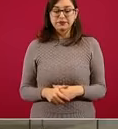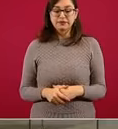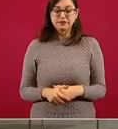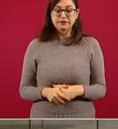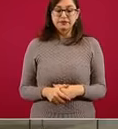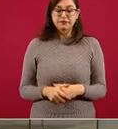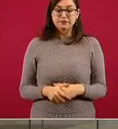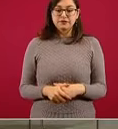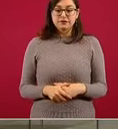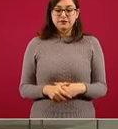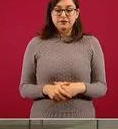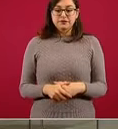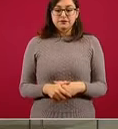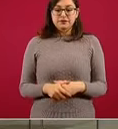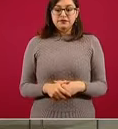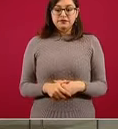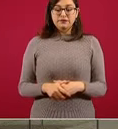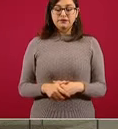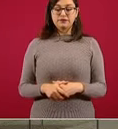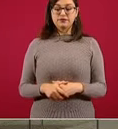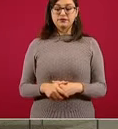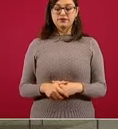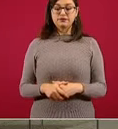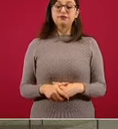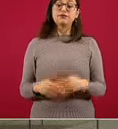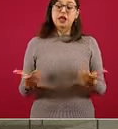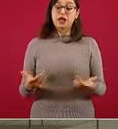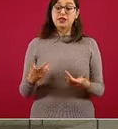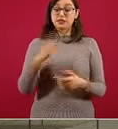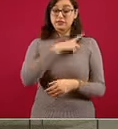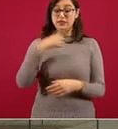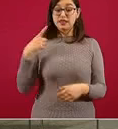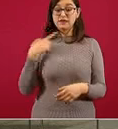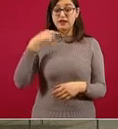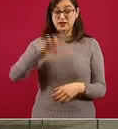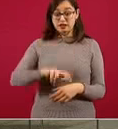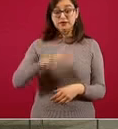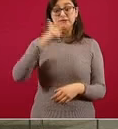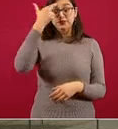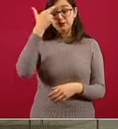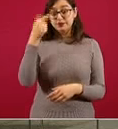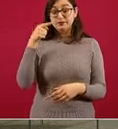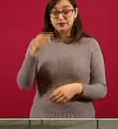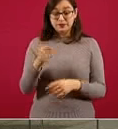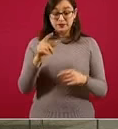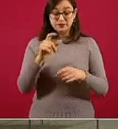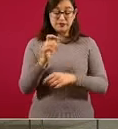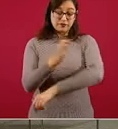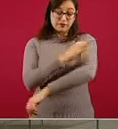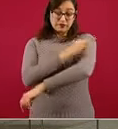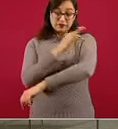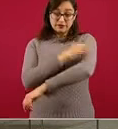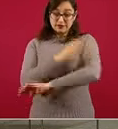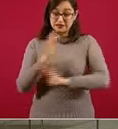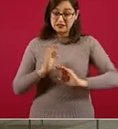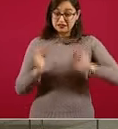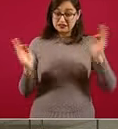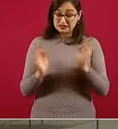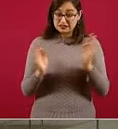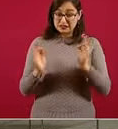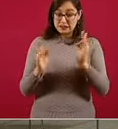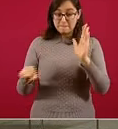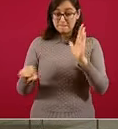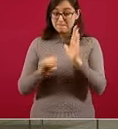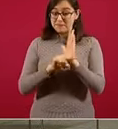que una vez que pasan menos 70, pueden pasar varios días, ¿no? En una temperatura